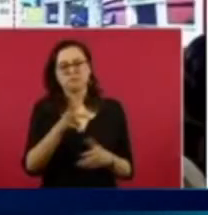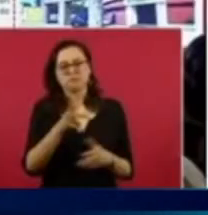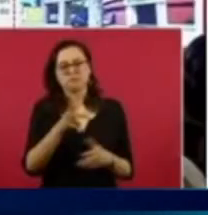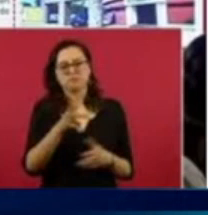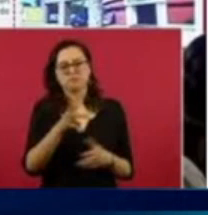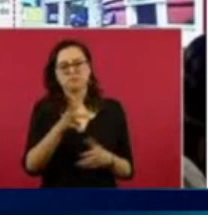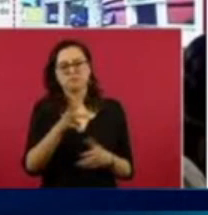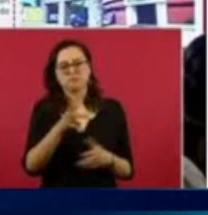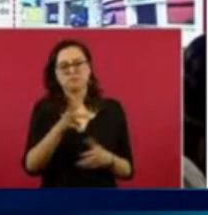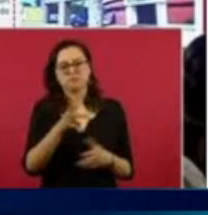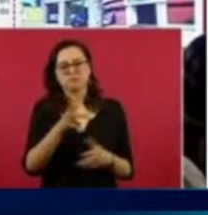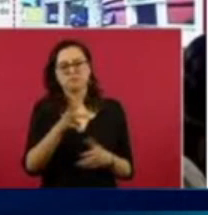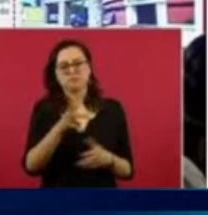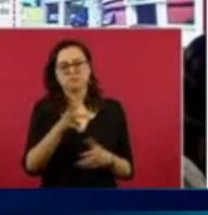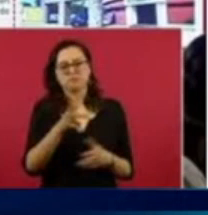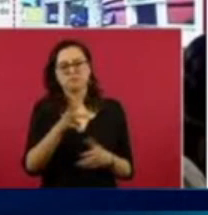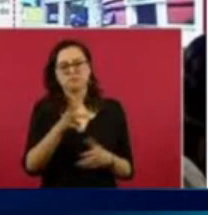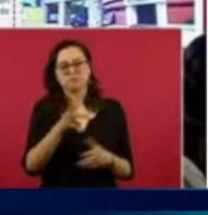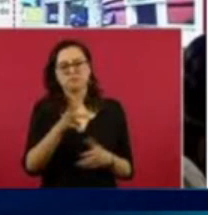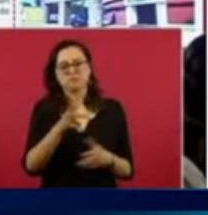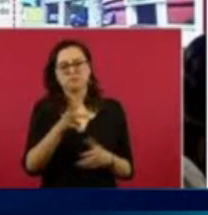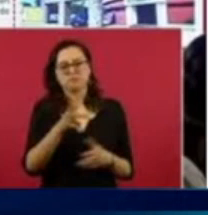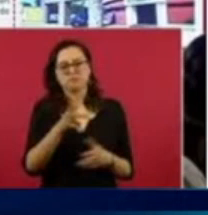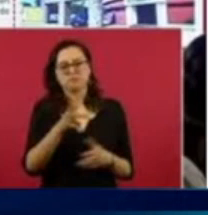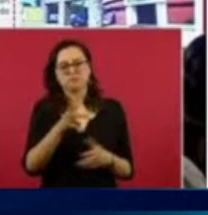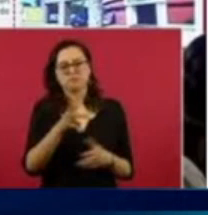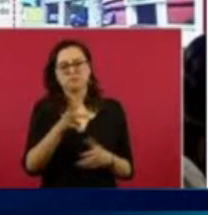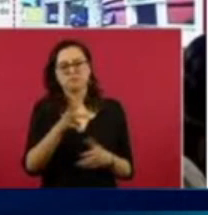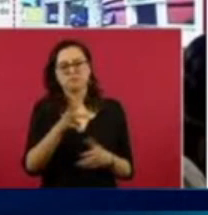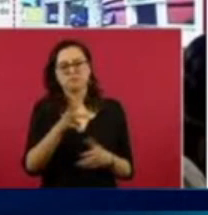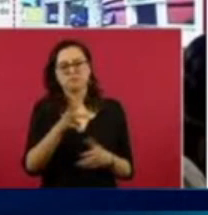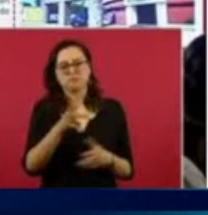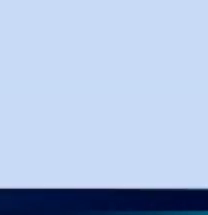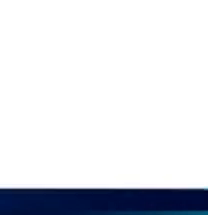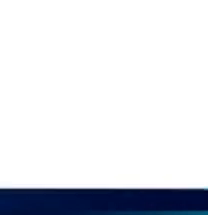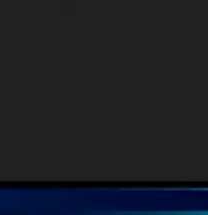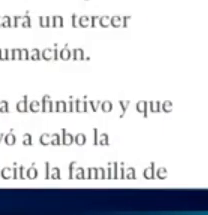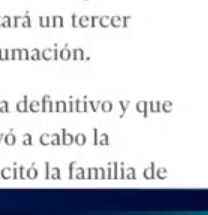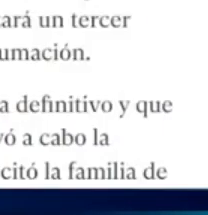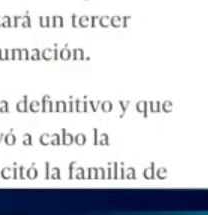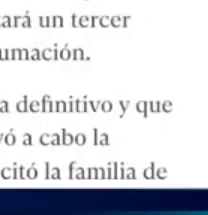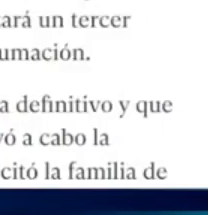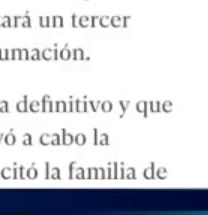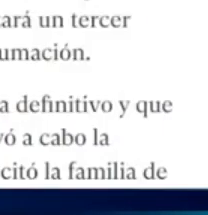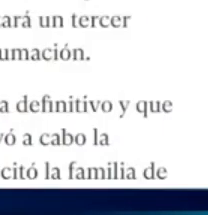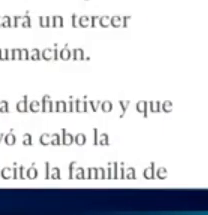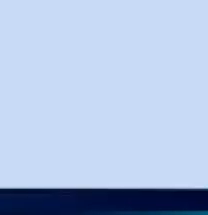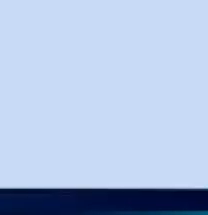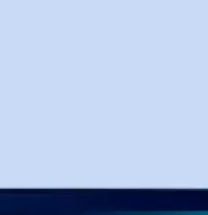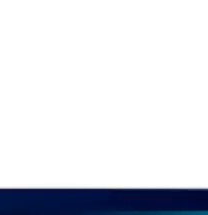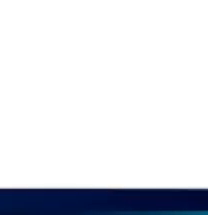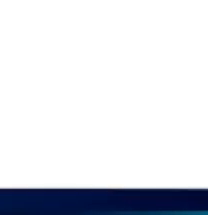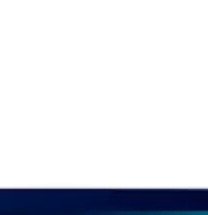caso de Evany, gobierno acuerda con padres elaborar un tercer informe sobre su autopsia para unificar un criterio. Ahora,